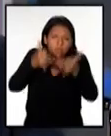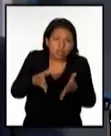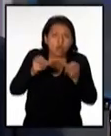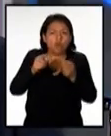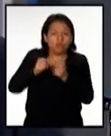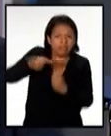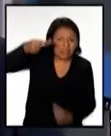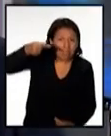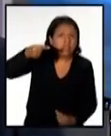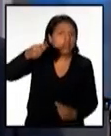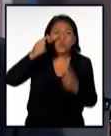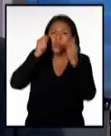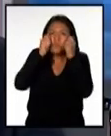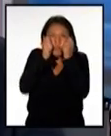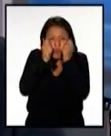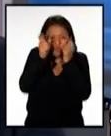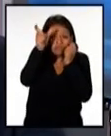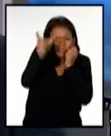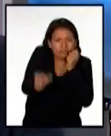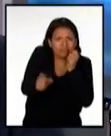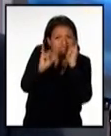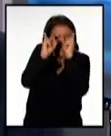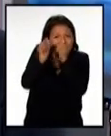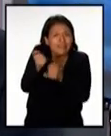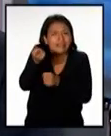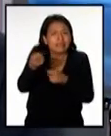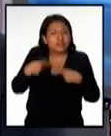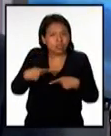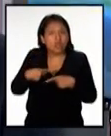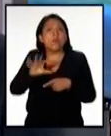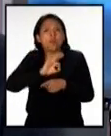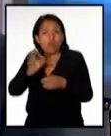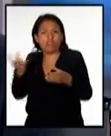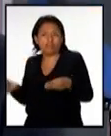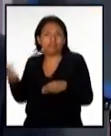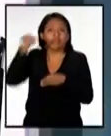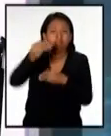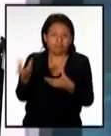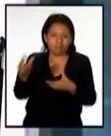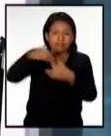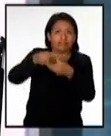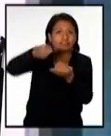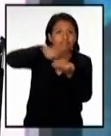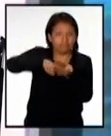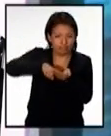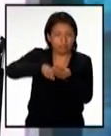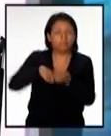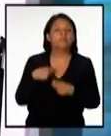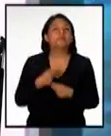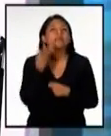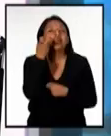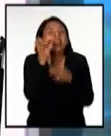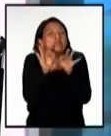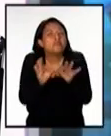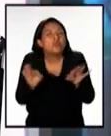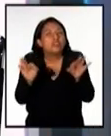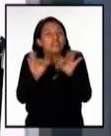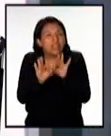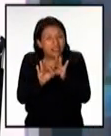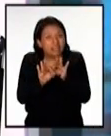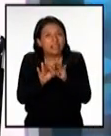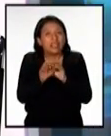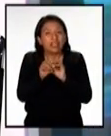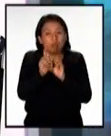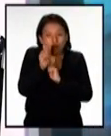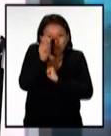tenga, independientemente de cualquier condición de identidad. Ahí está lo fundamental, el asunto es una condición de identidad. Hay